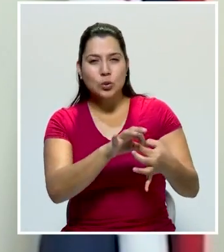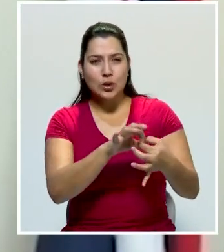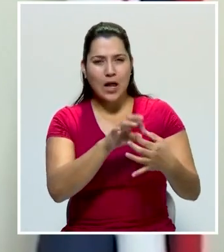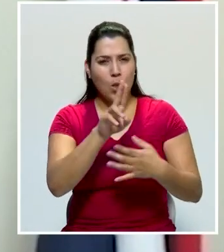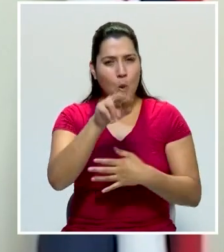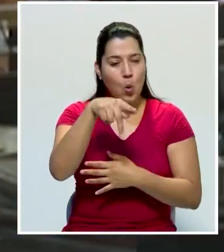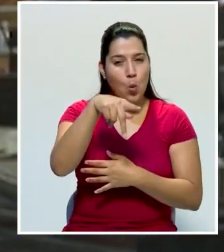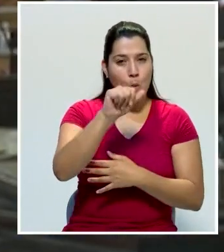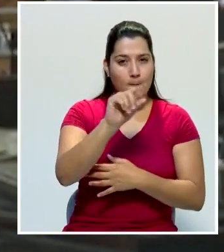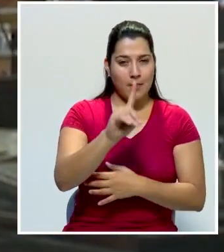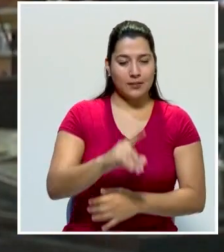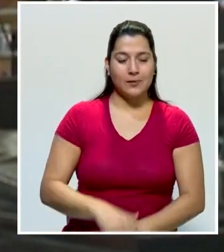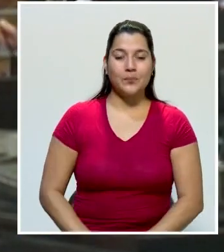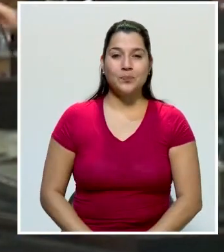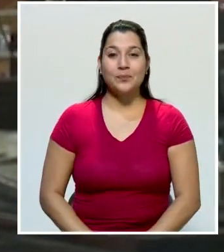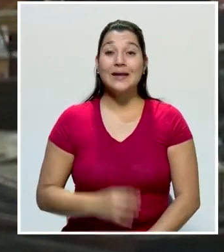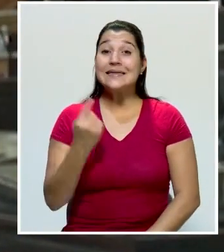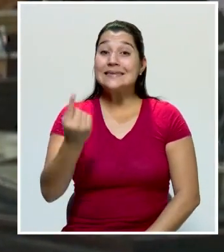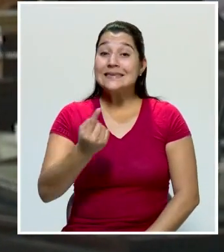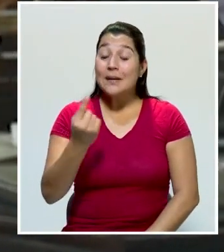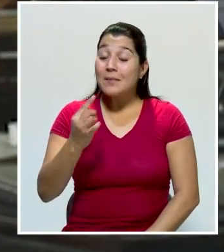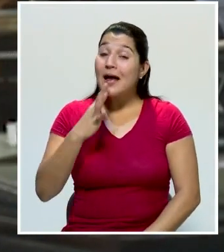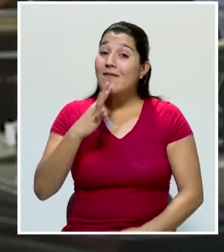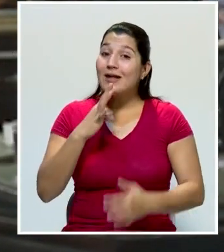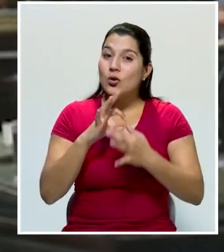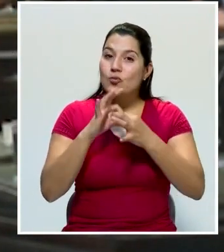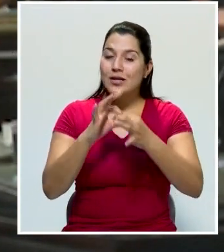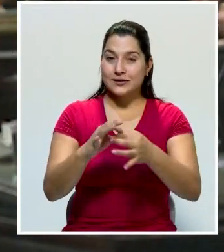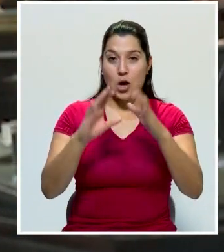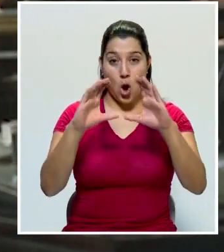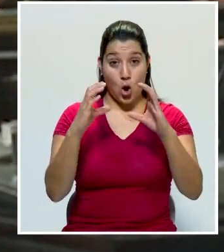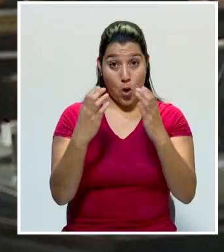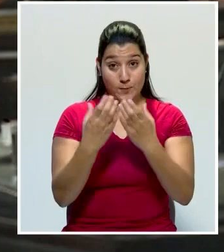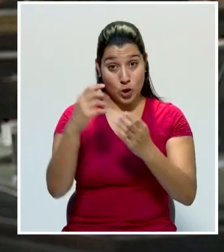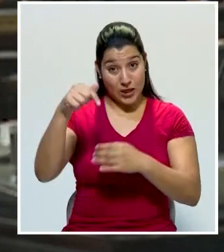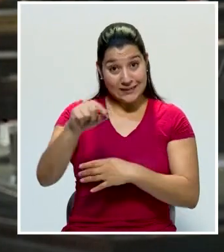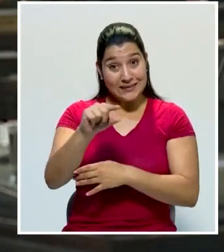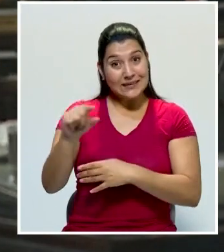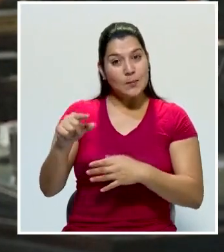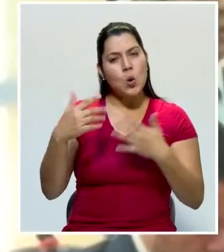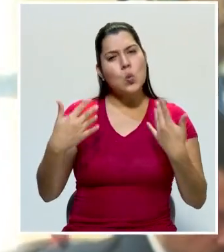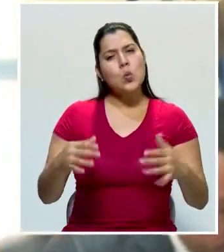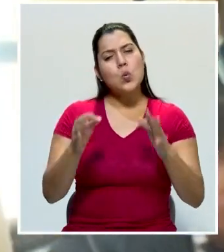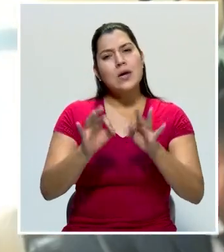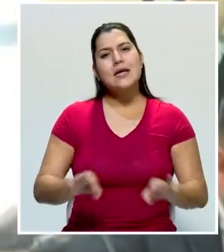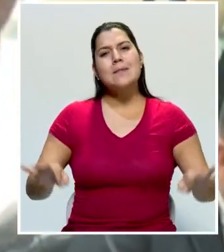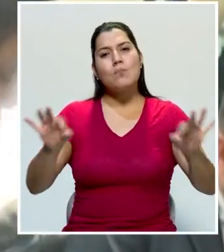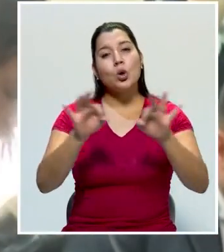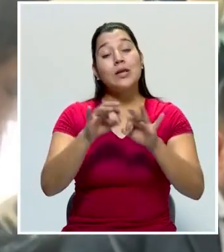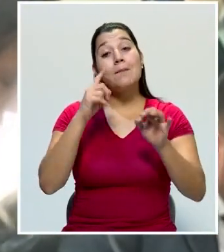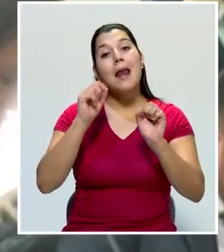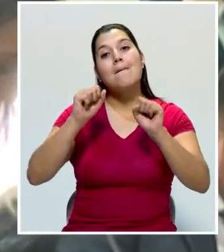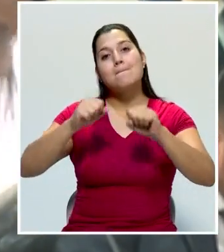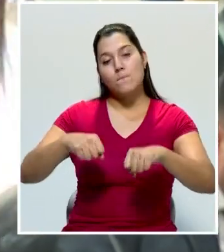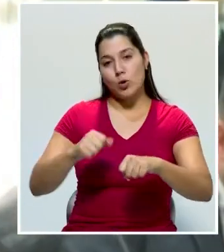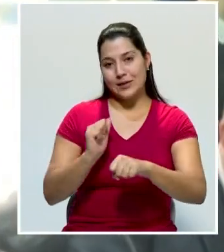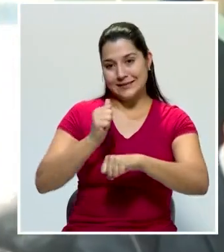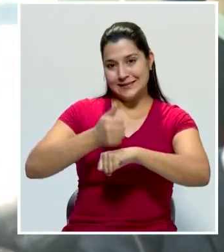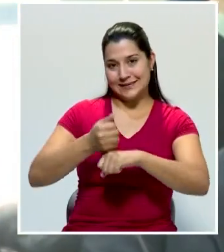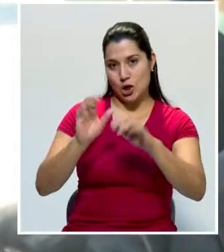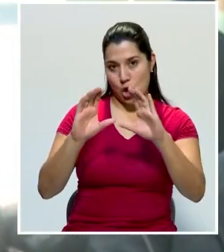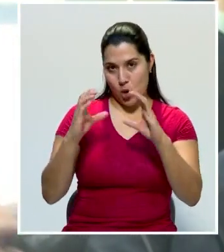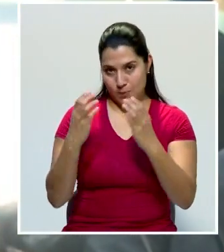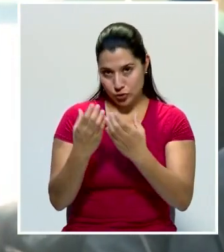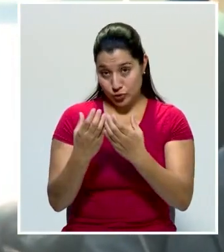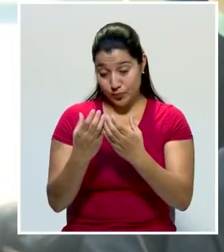tipo Gestapo. Siempre hablando del tema de las comisiones, esta semana se ha vuelto trascendental para la conformación de las mismas, donde algunas,